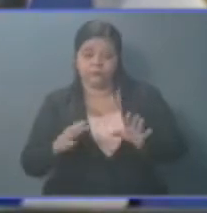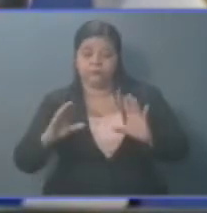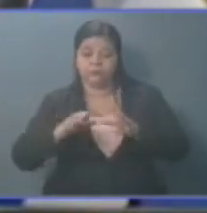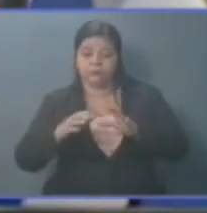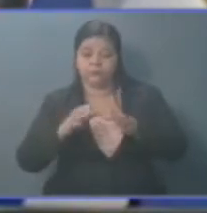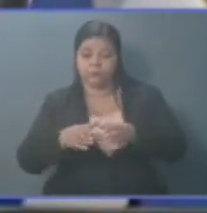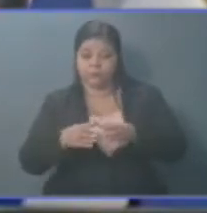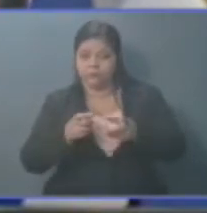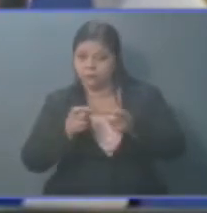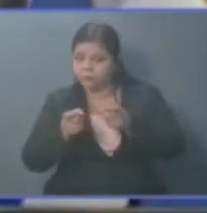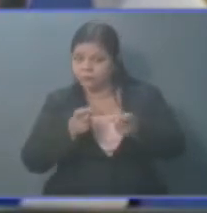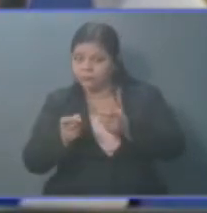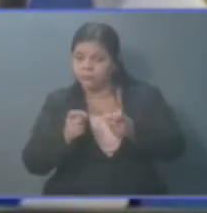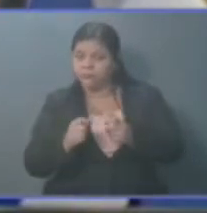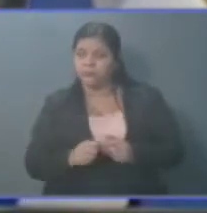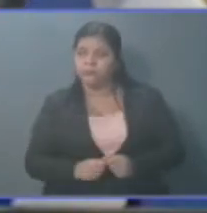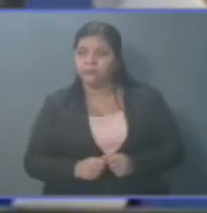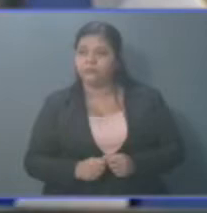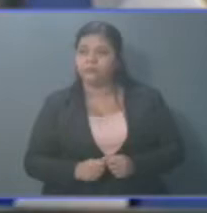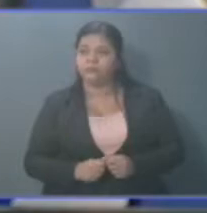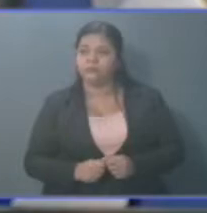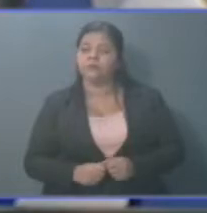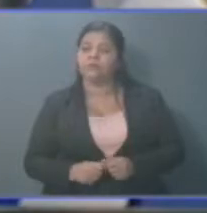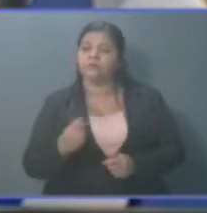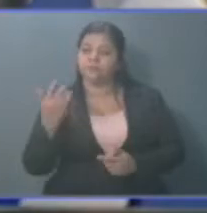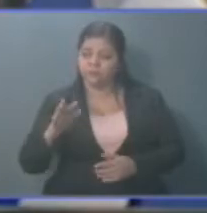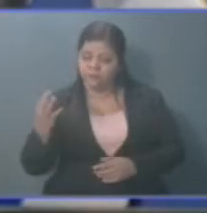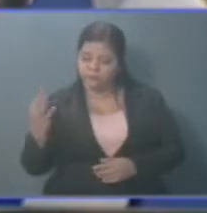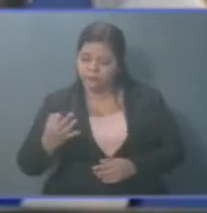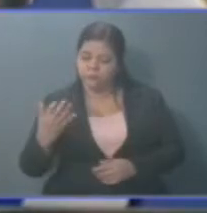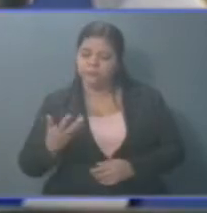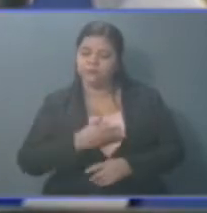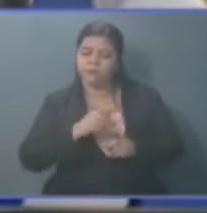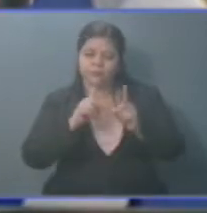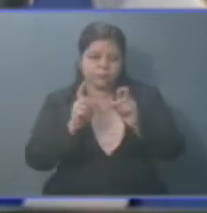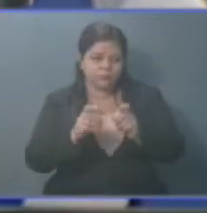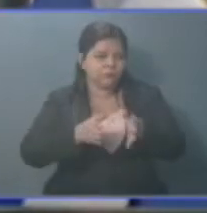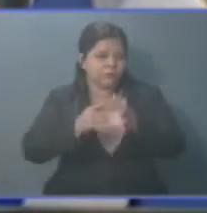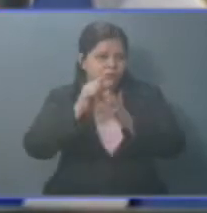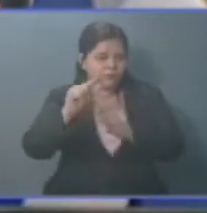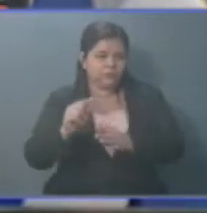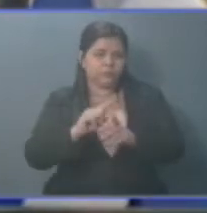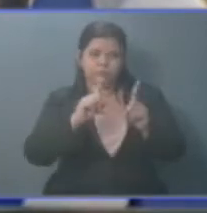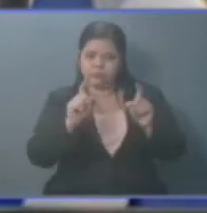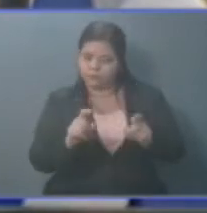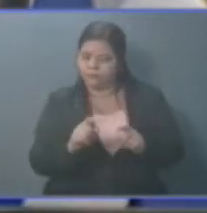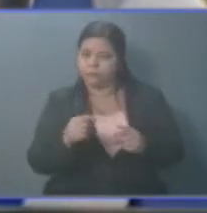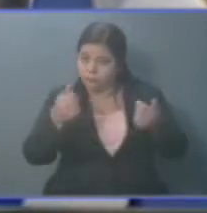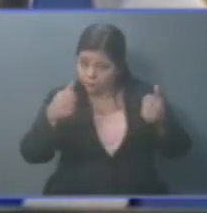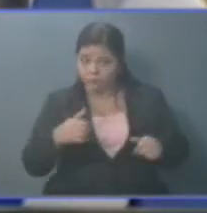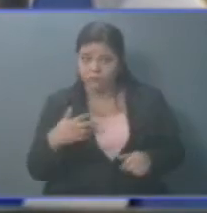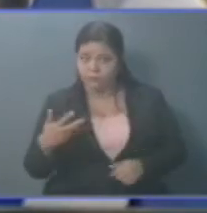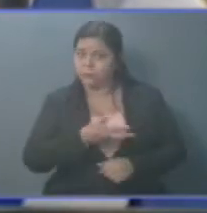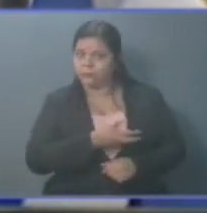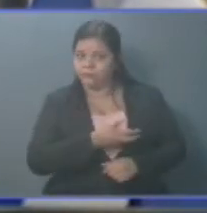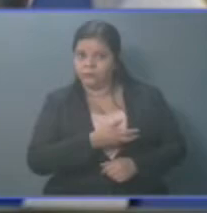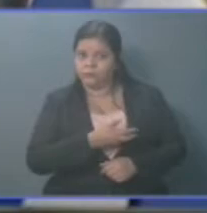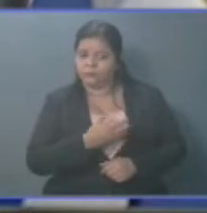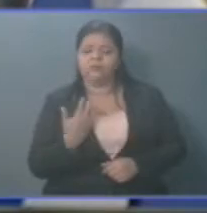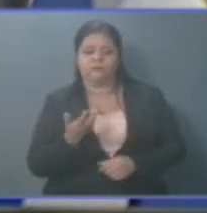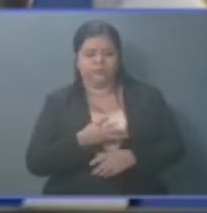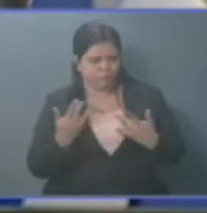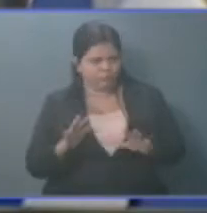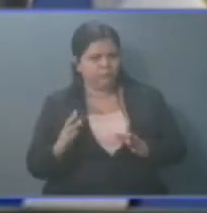de Contraloría. Hay que hacer las consultas con las entidades. Ese fue el acuerdo. Las hemos